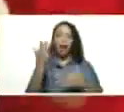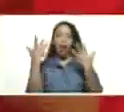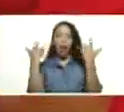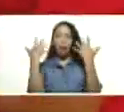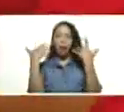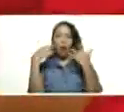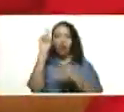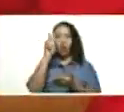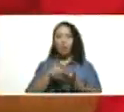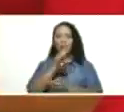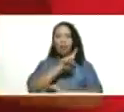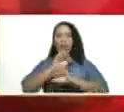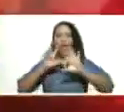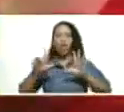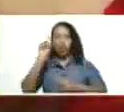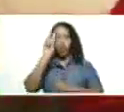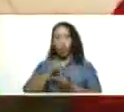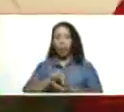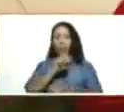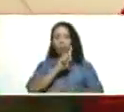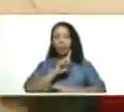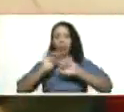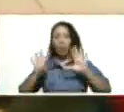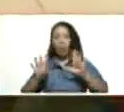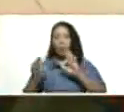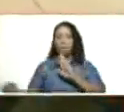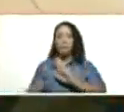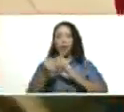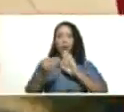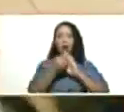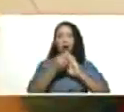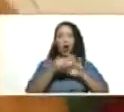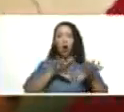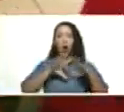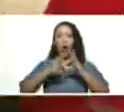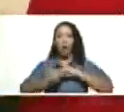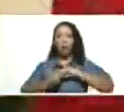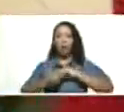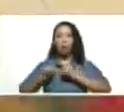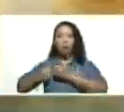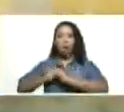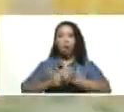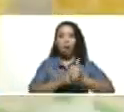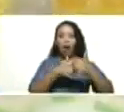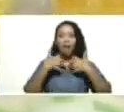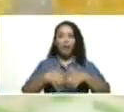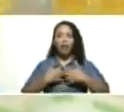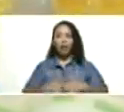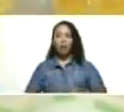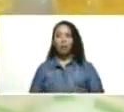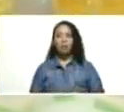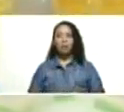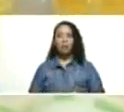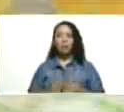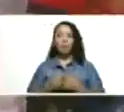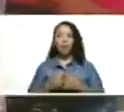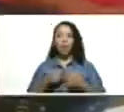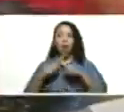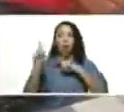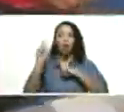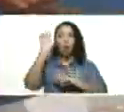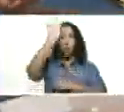en el 2018-2019 arremetió contra los CLAP, persiguió a los empresarios que en otros países